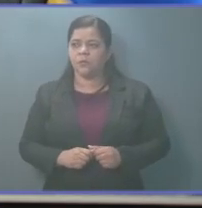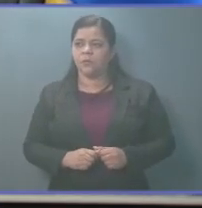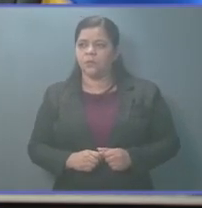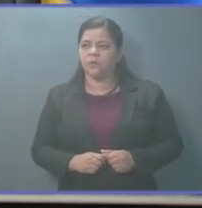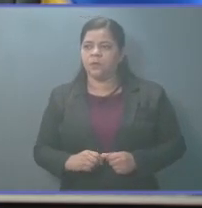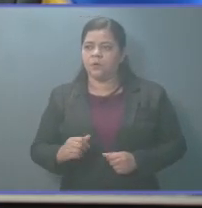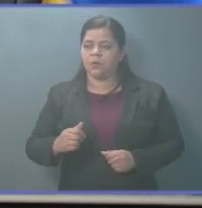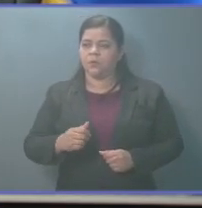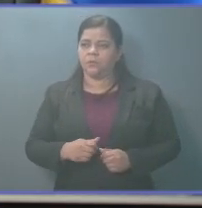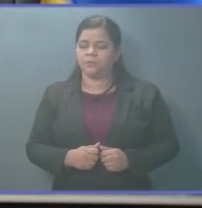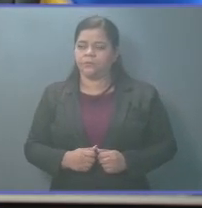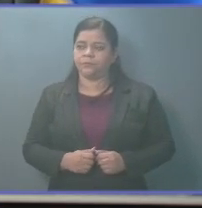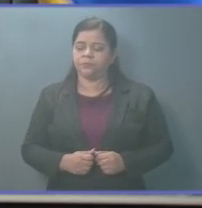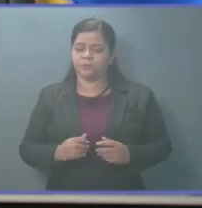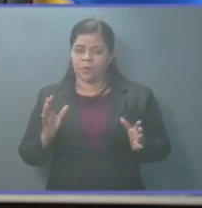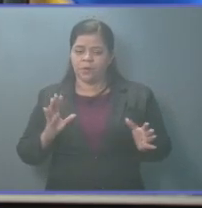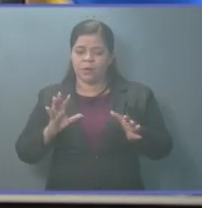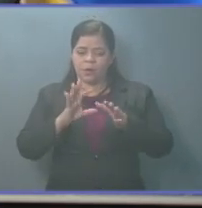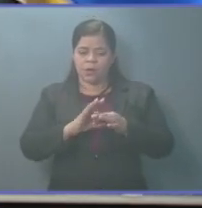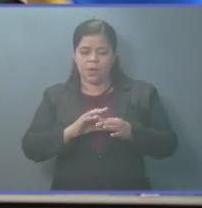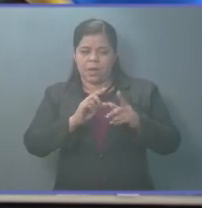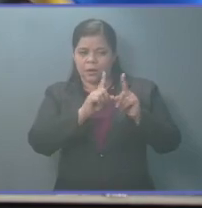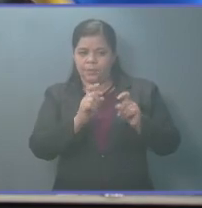propias de la pregunta número 2.